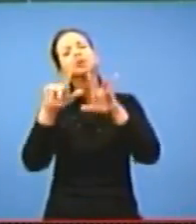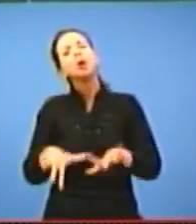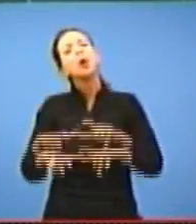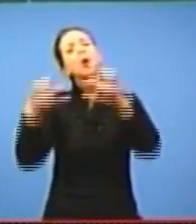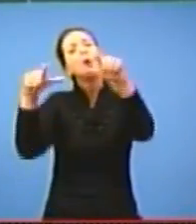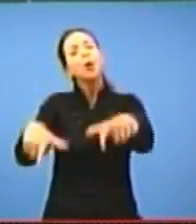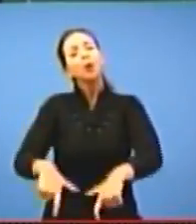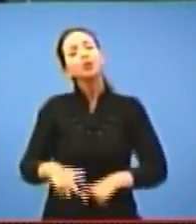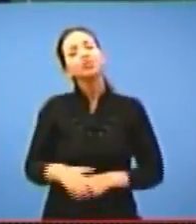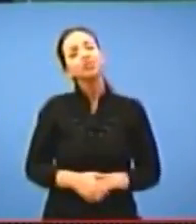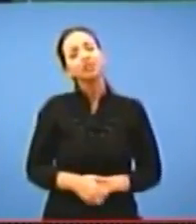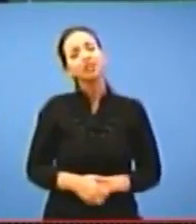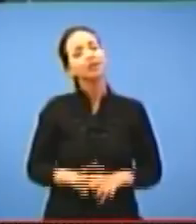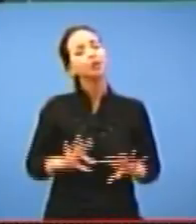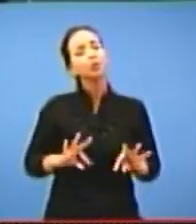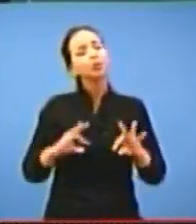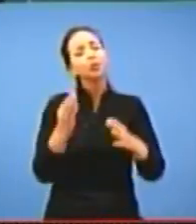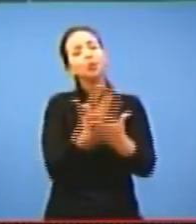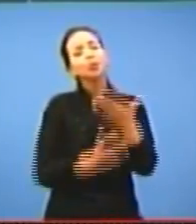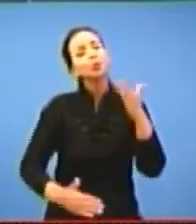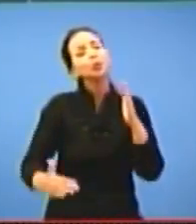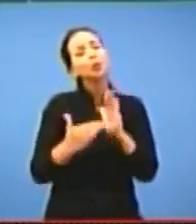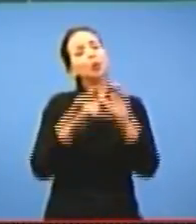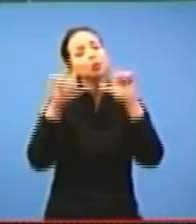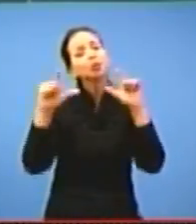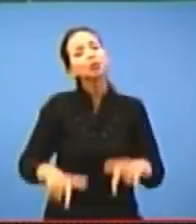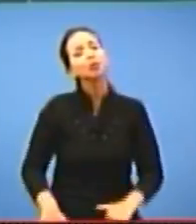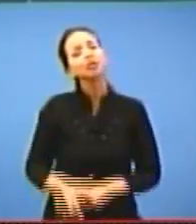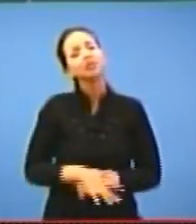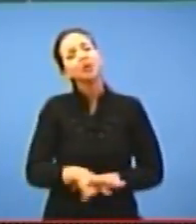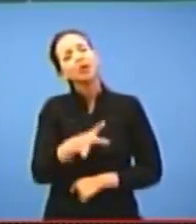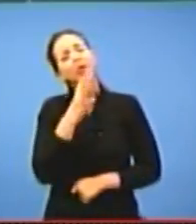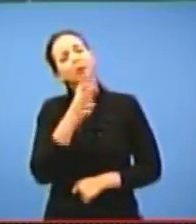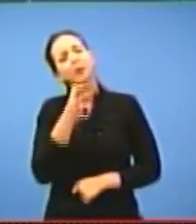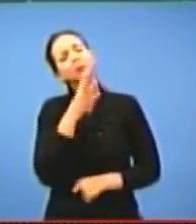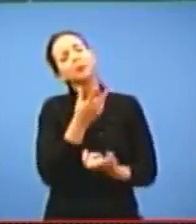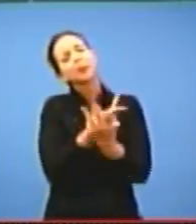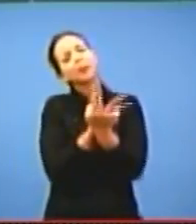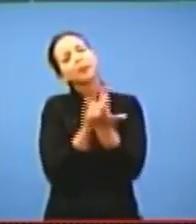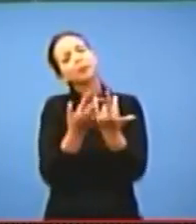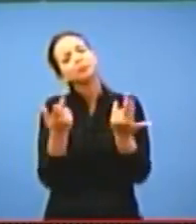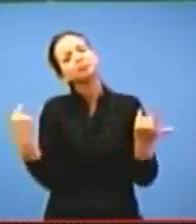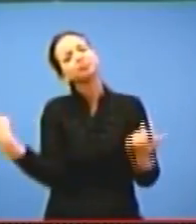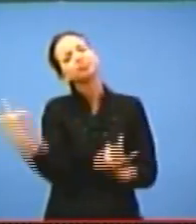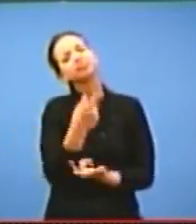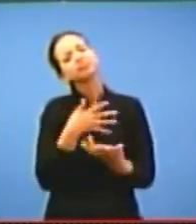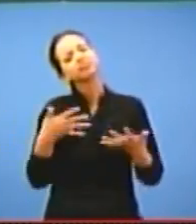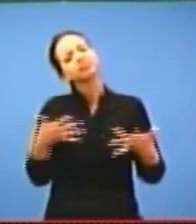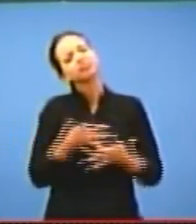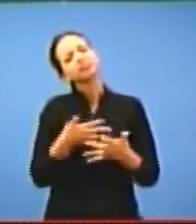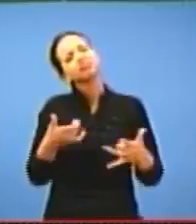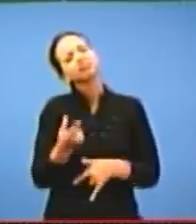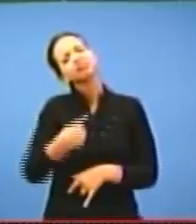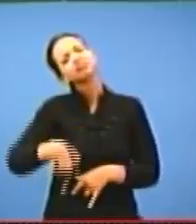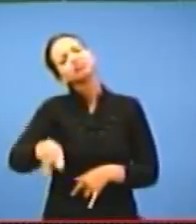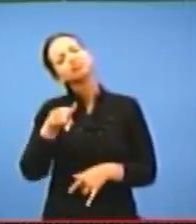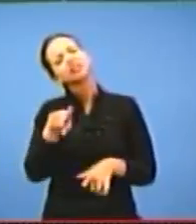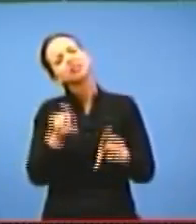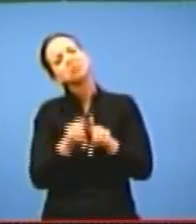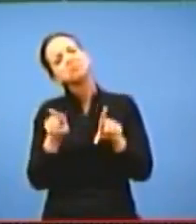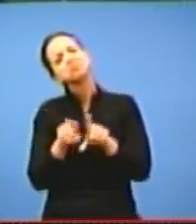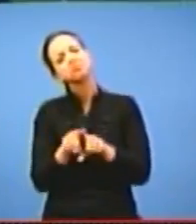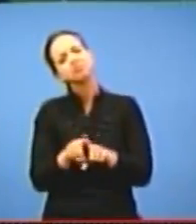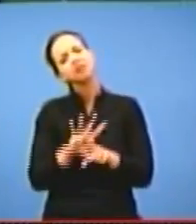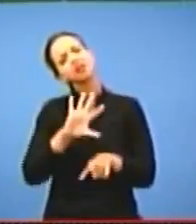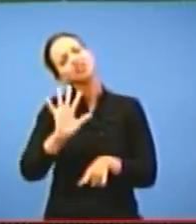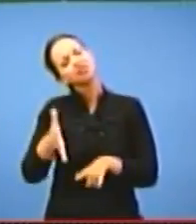bendecidos. ¿Dónde ellos están? ¿Cuántas personas nosotros conocemos de nuestra ciudad? Los hermanos también, que